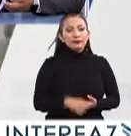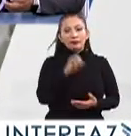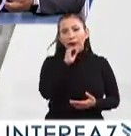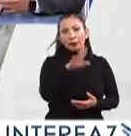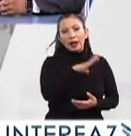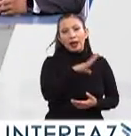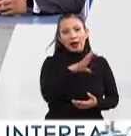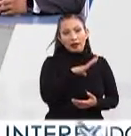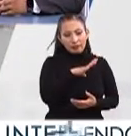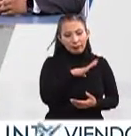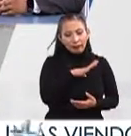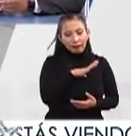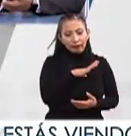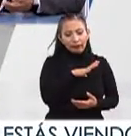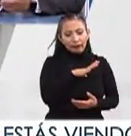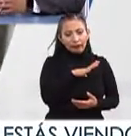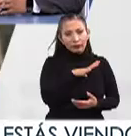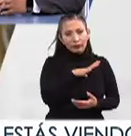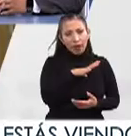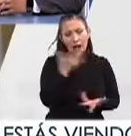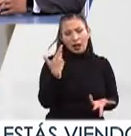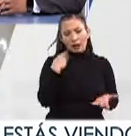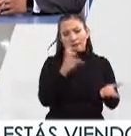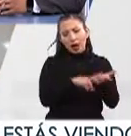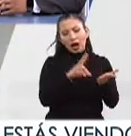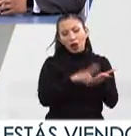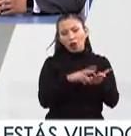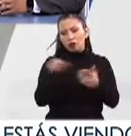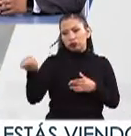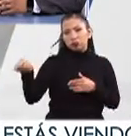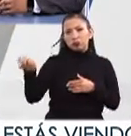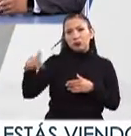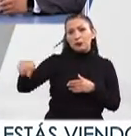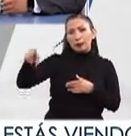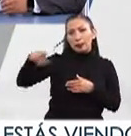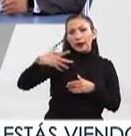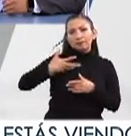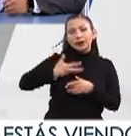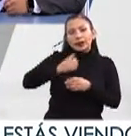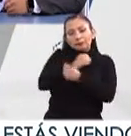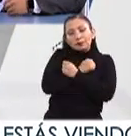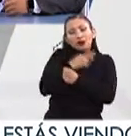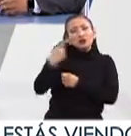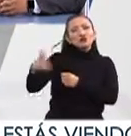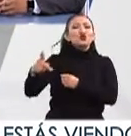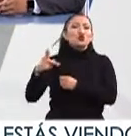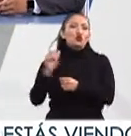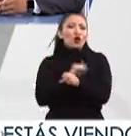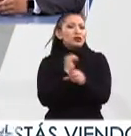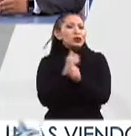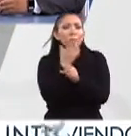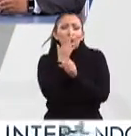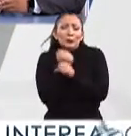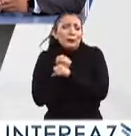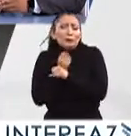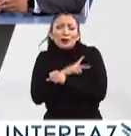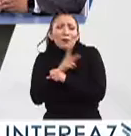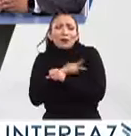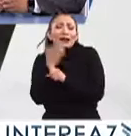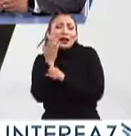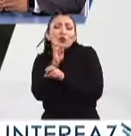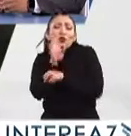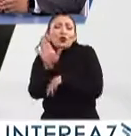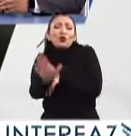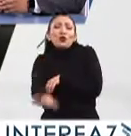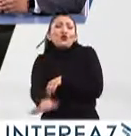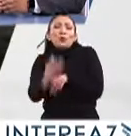También hay valor, en este caso de alguna gente que tiene mucho amor a su auto. Sí, claro. Entonces trata de conservar